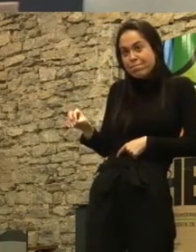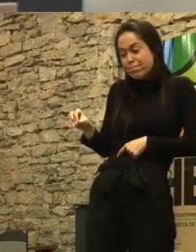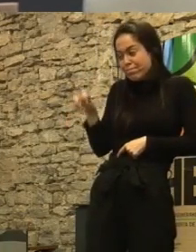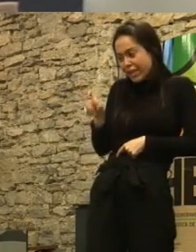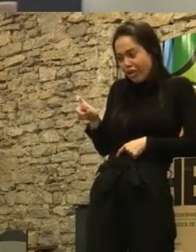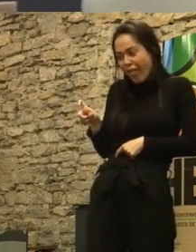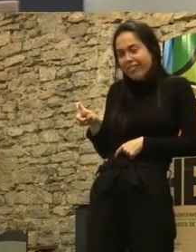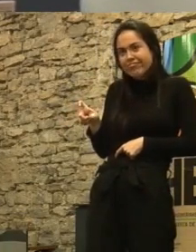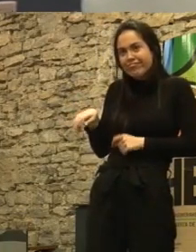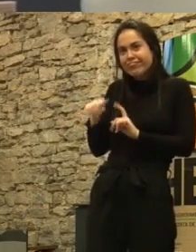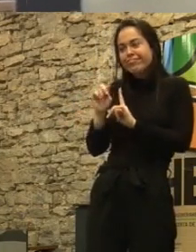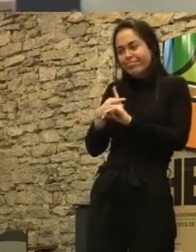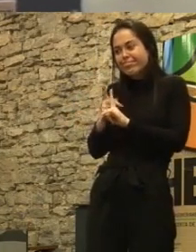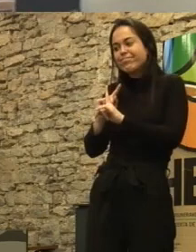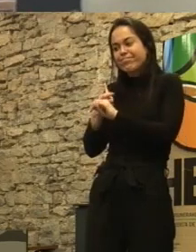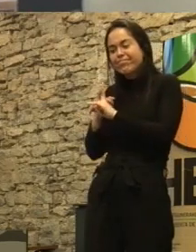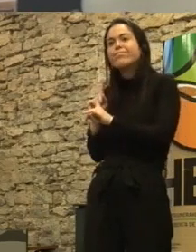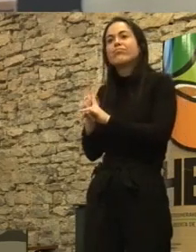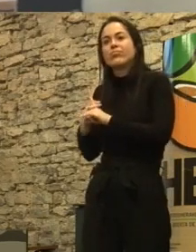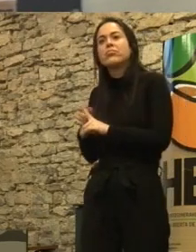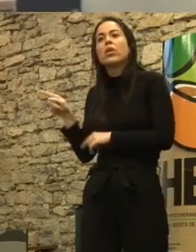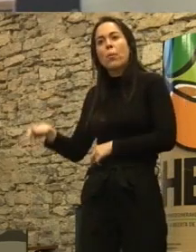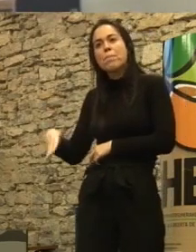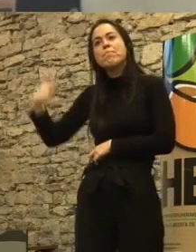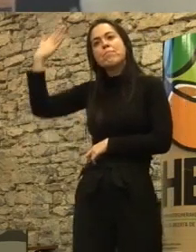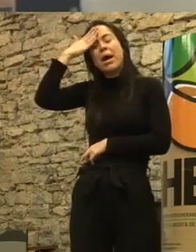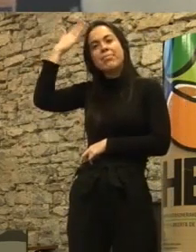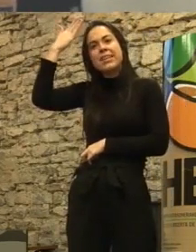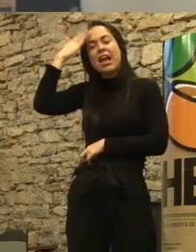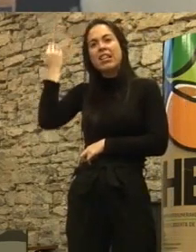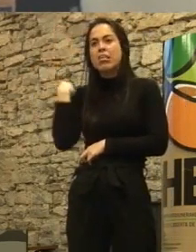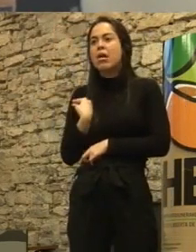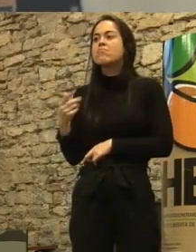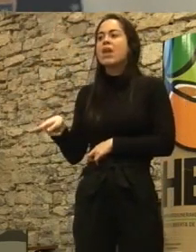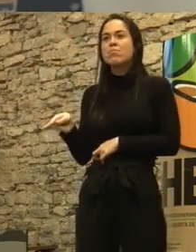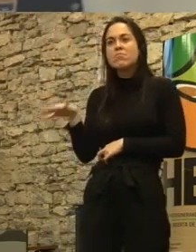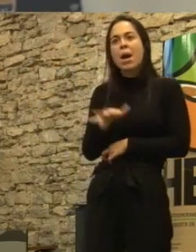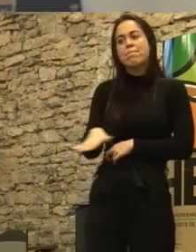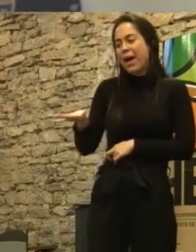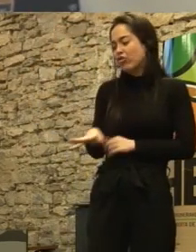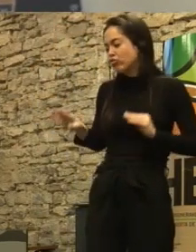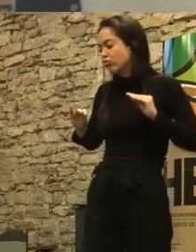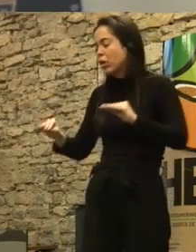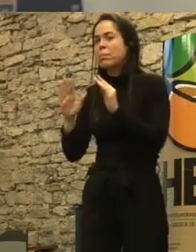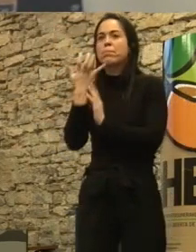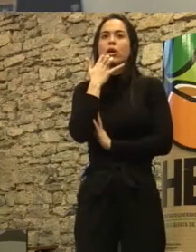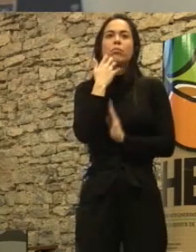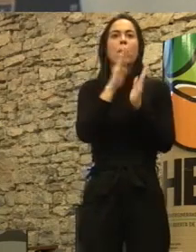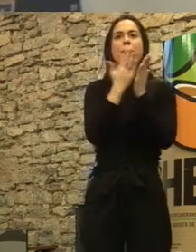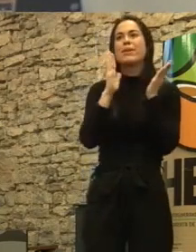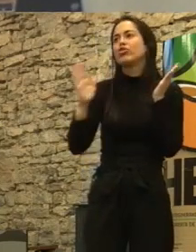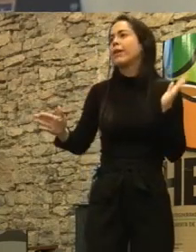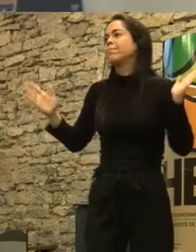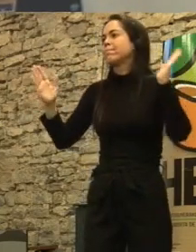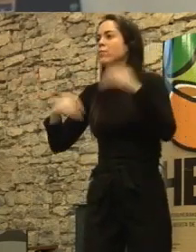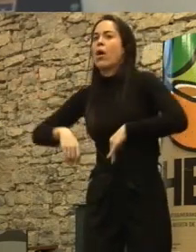decir, personas que con esa misma mentalidad actúan en su barrio. Una biblioteca donde no la había, un centro